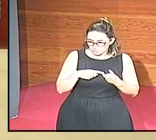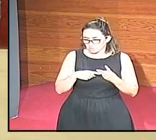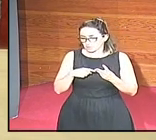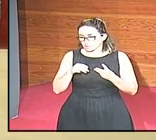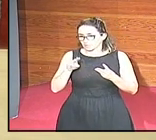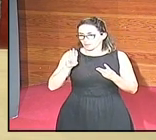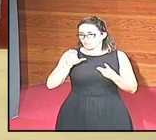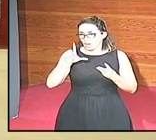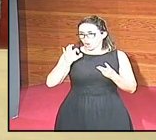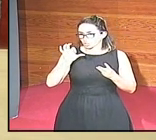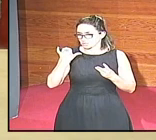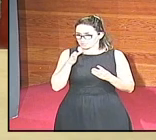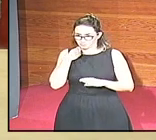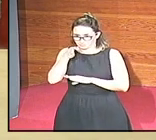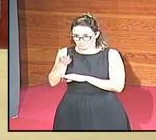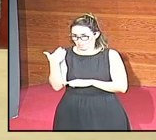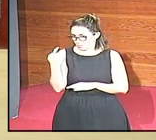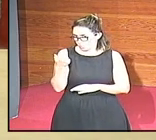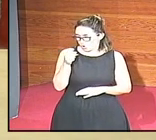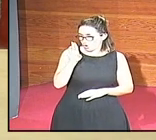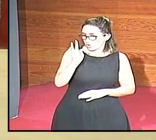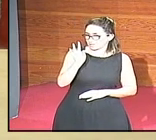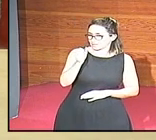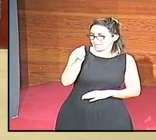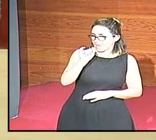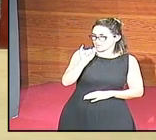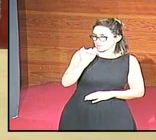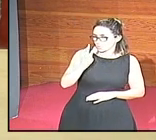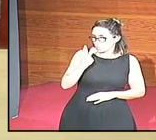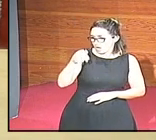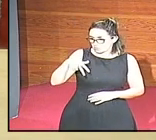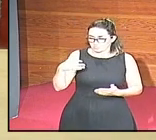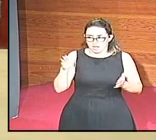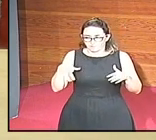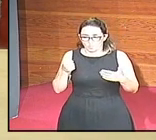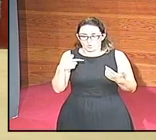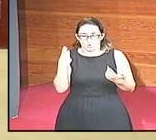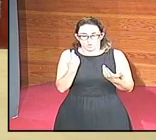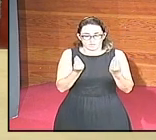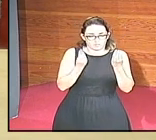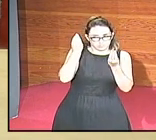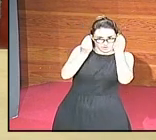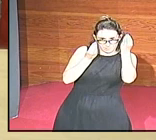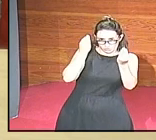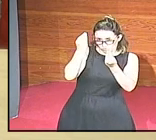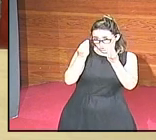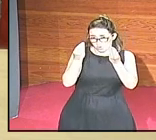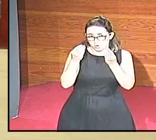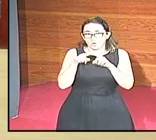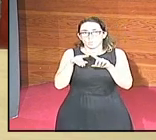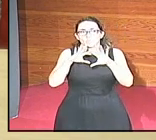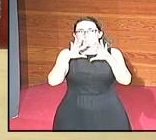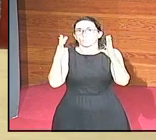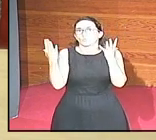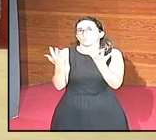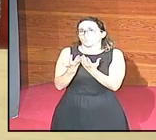pues se está... no sé, yo dejo como una cosa de reflexión de que estamos envueltos en este mundo que